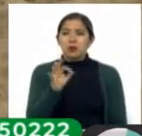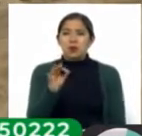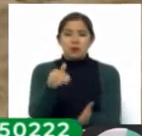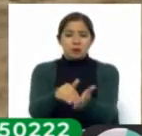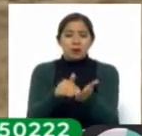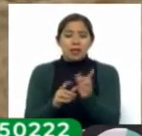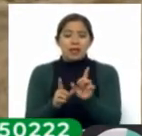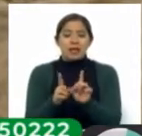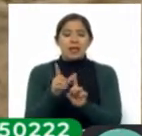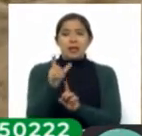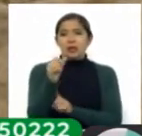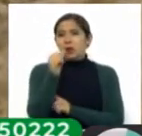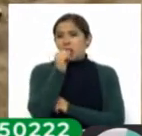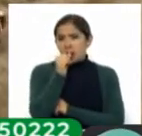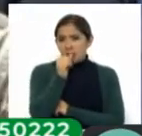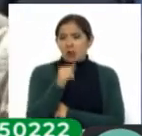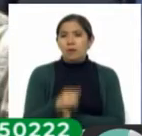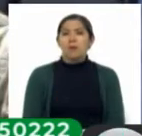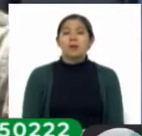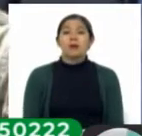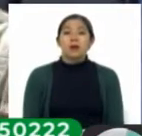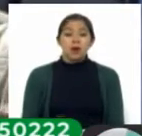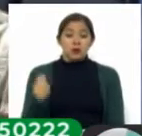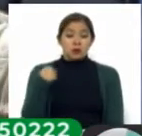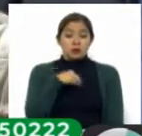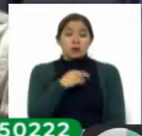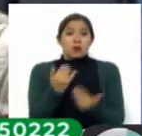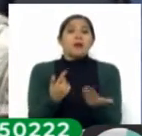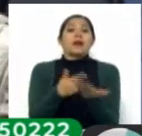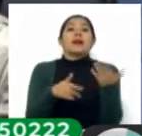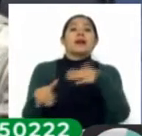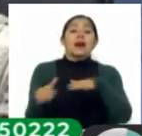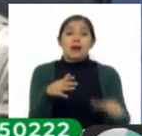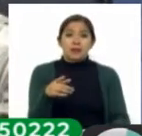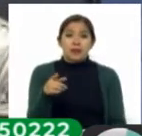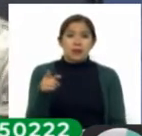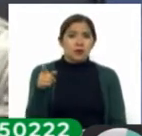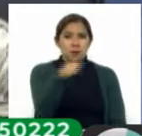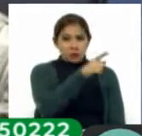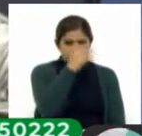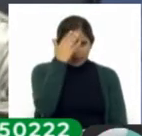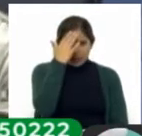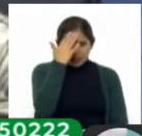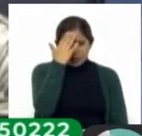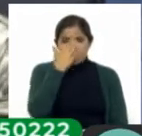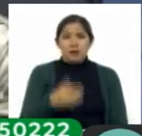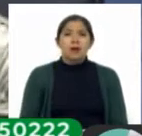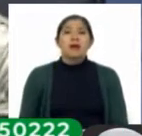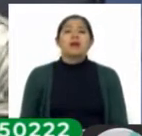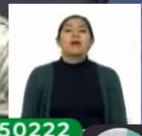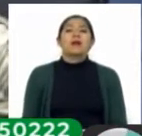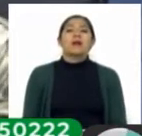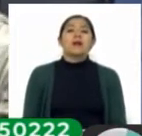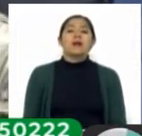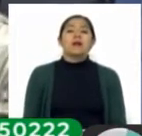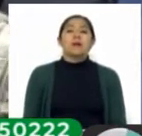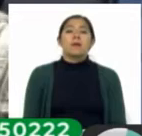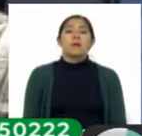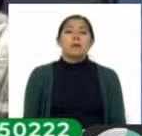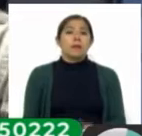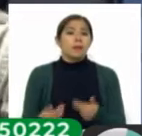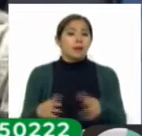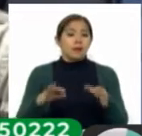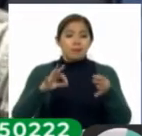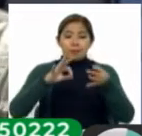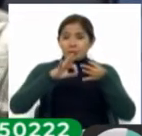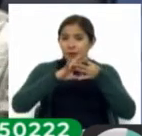de agua. Lo que estamos haciendo en este momento, ustedes saben, han estado conmigo muchos de ustedes por allá, dar una